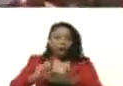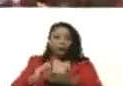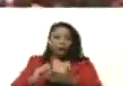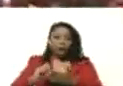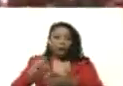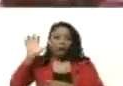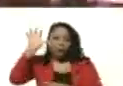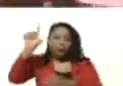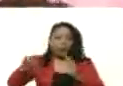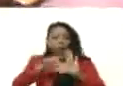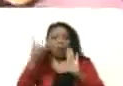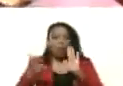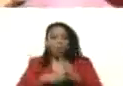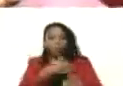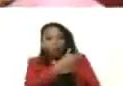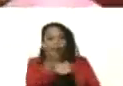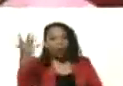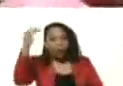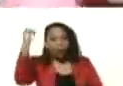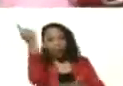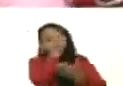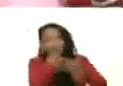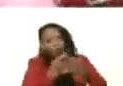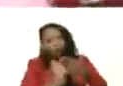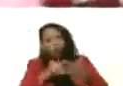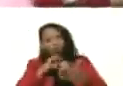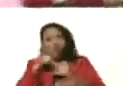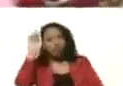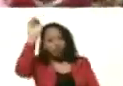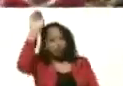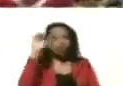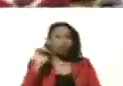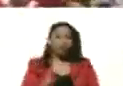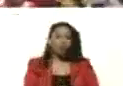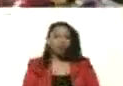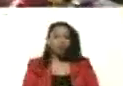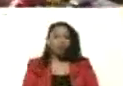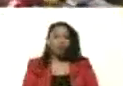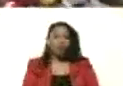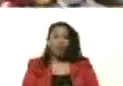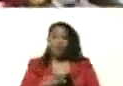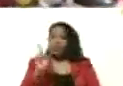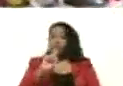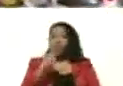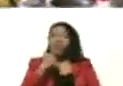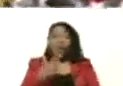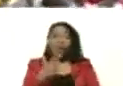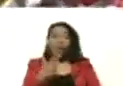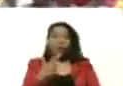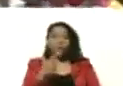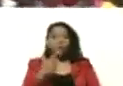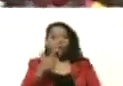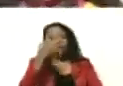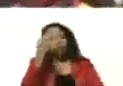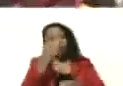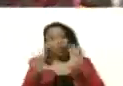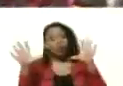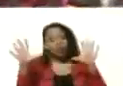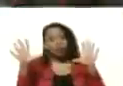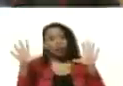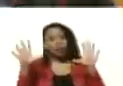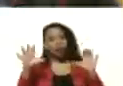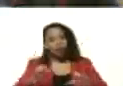entera, donde ustedes están dibujando la historia que viene. Y no lo dirán probablemente con